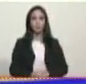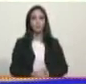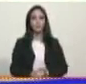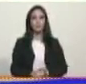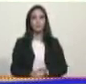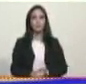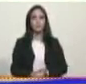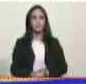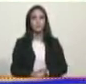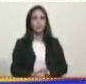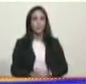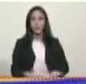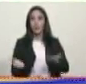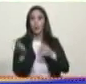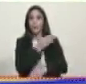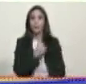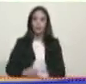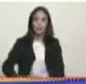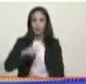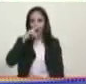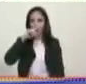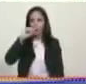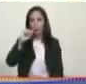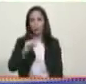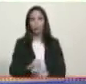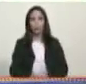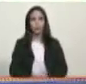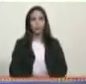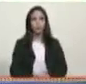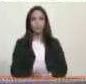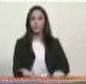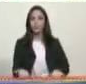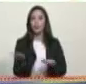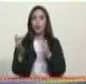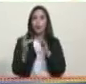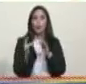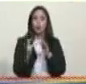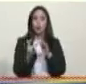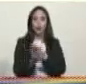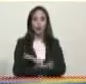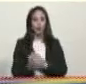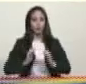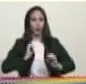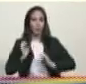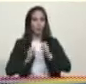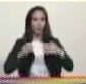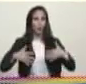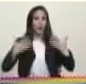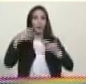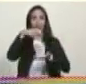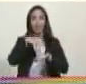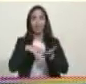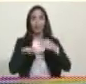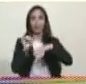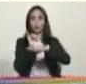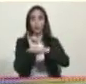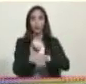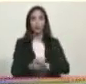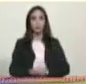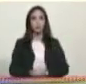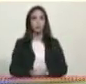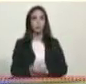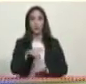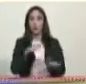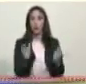Camarada presidente Nicolás Maduro, recibimos el pase emocionados desde el Estado Sucre,